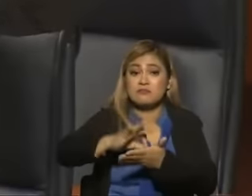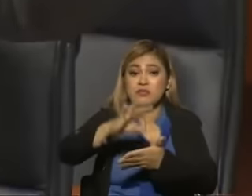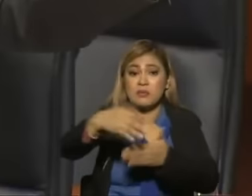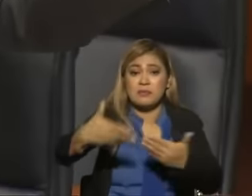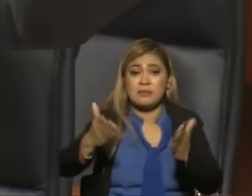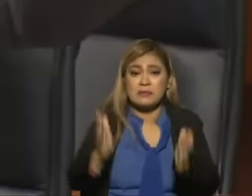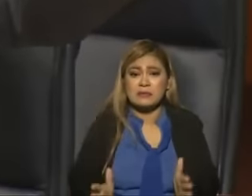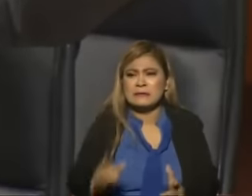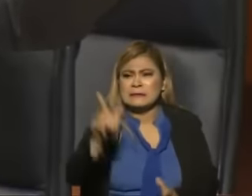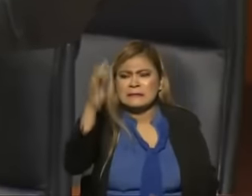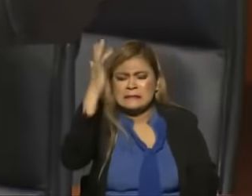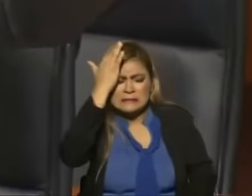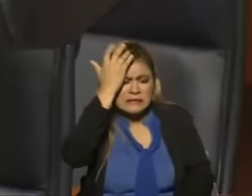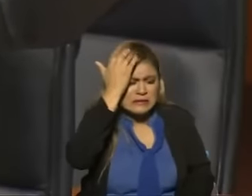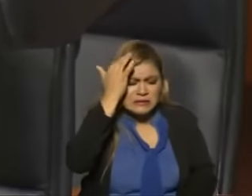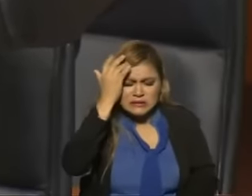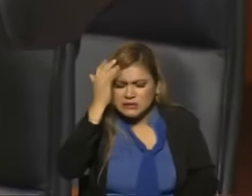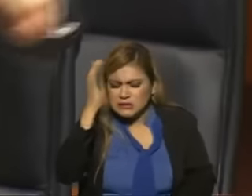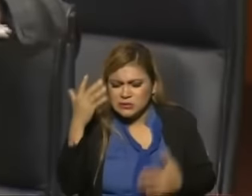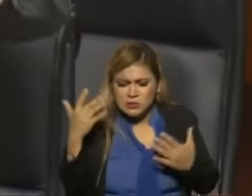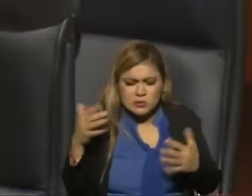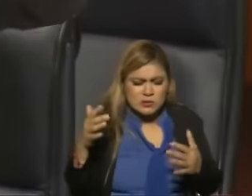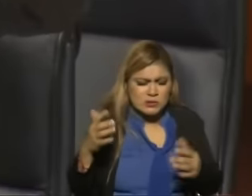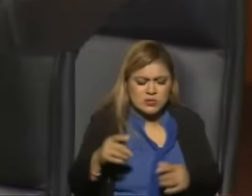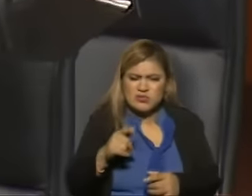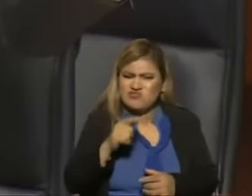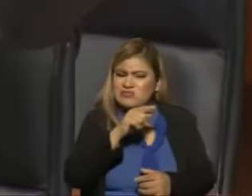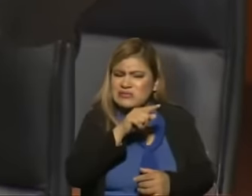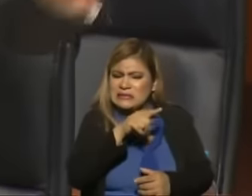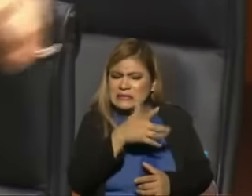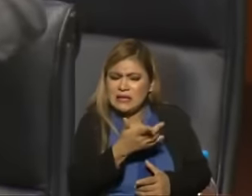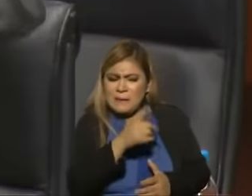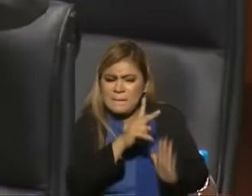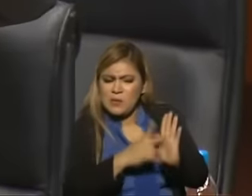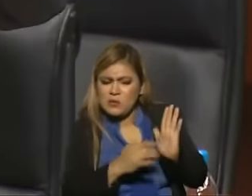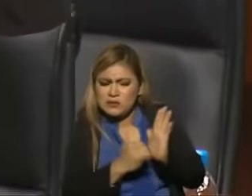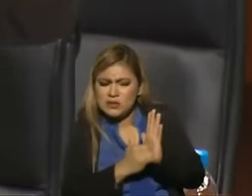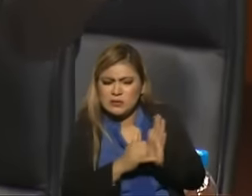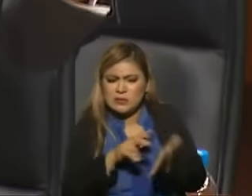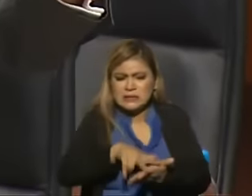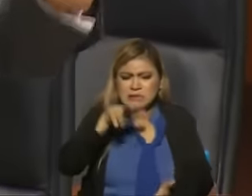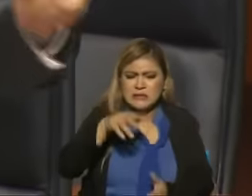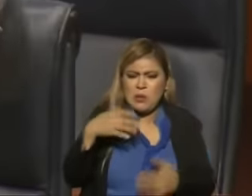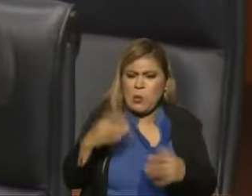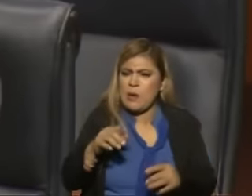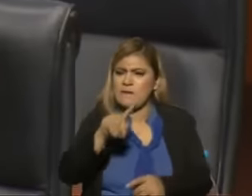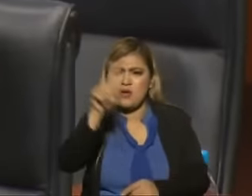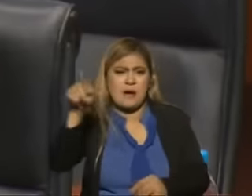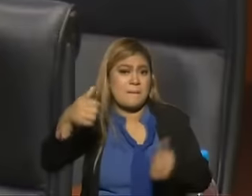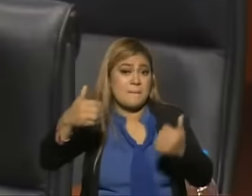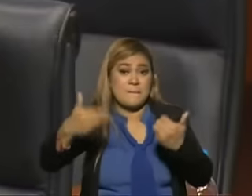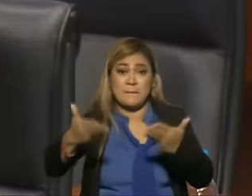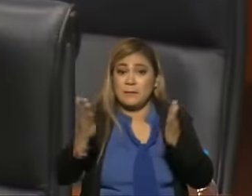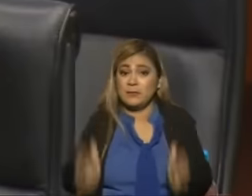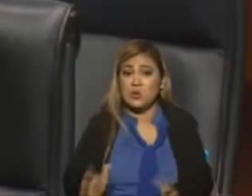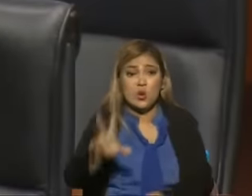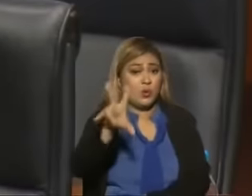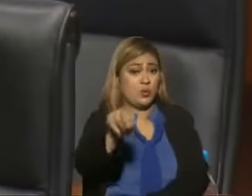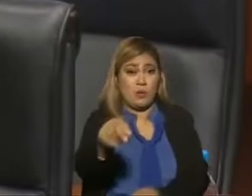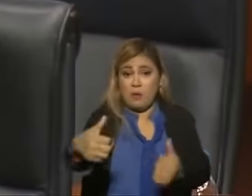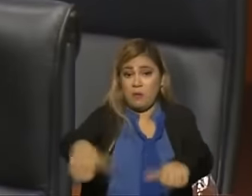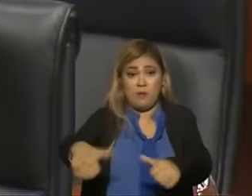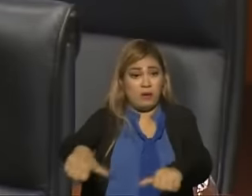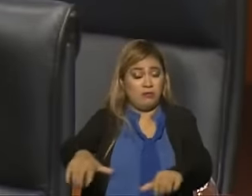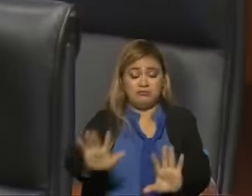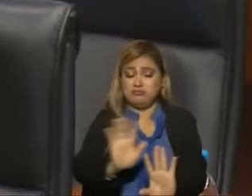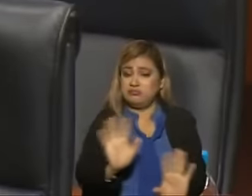está preocupada de cómo se está manejando el país, que se está manifestando. La mayoría están en contra y se supone que este es un órgano del Estado